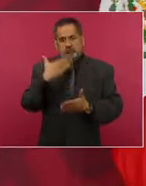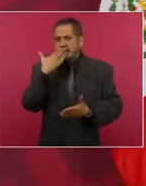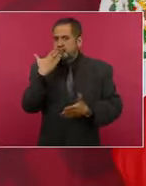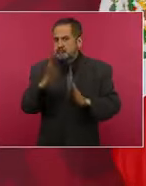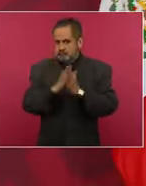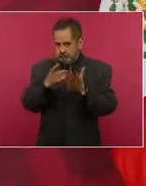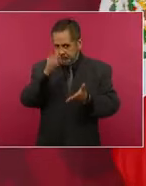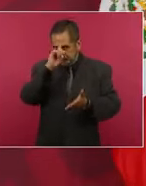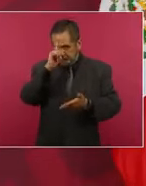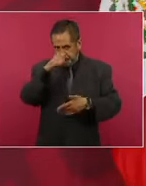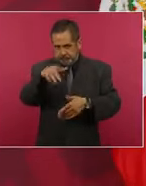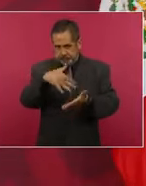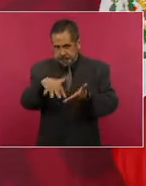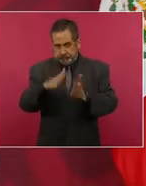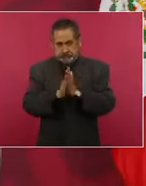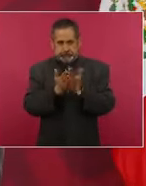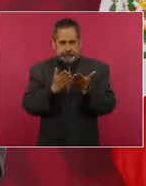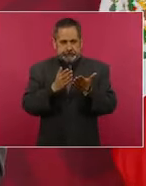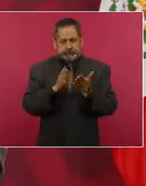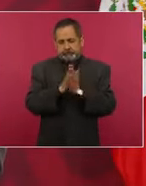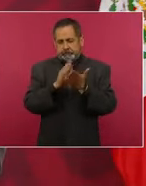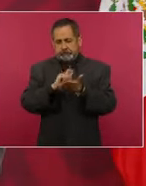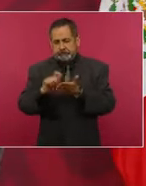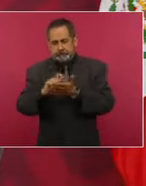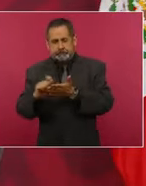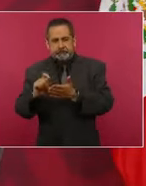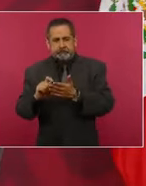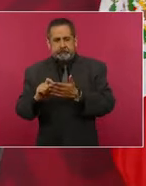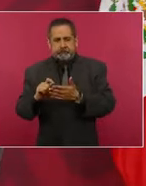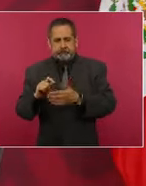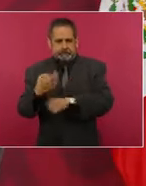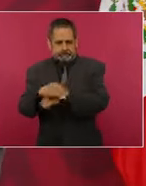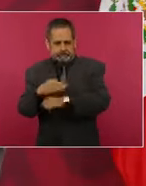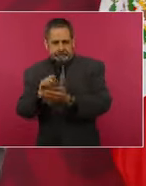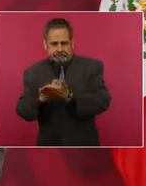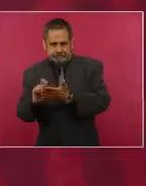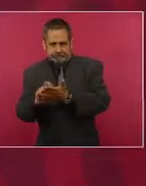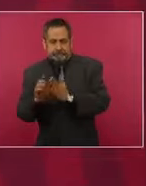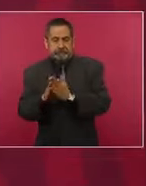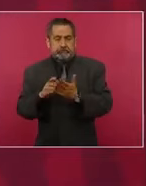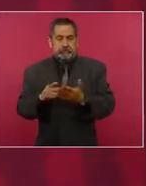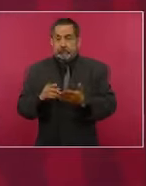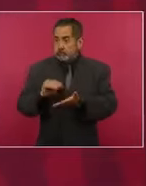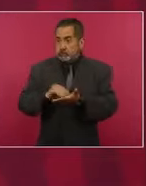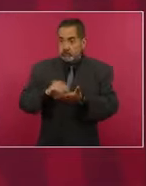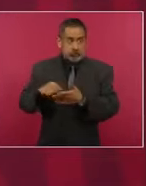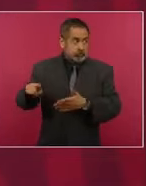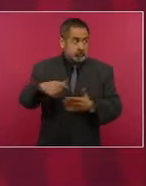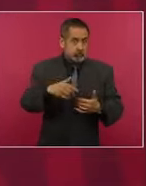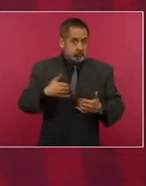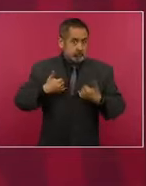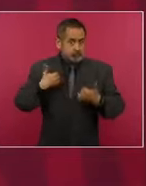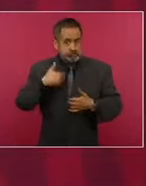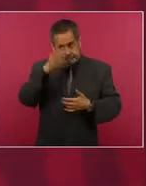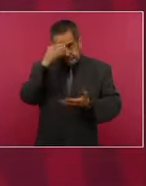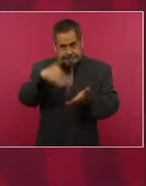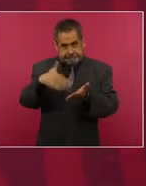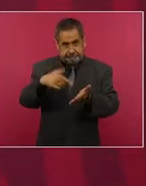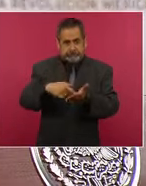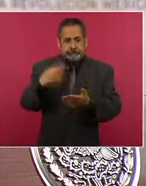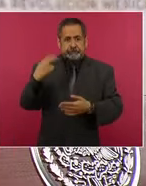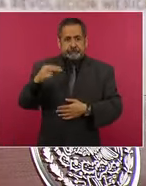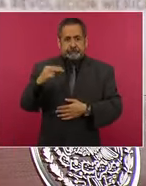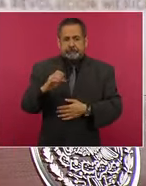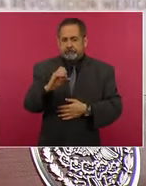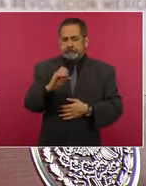recomiendo, un ensayo para los jóvenes porque es vigente, que se llama